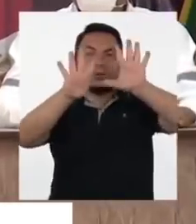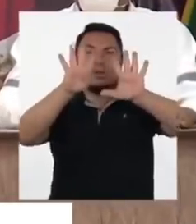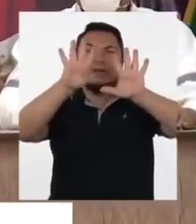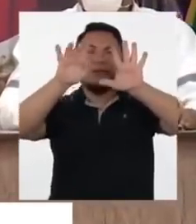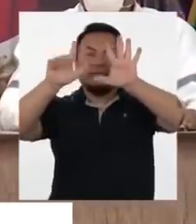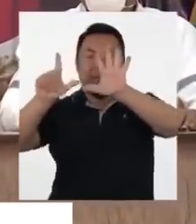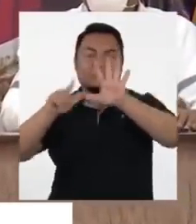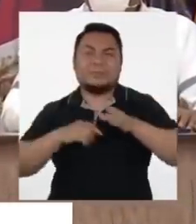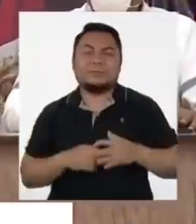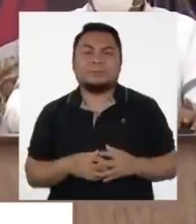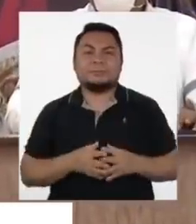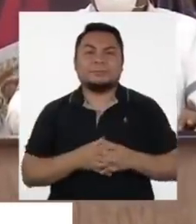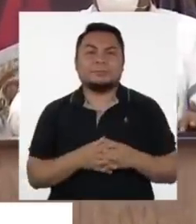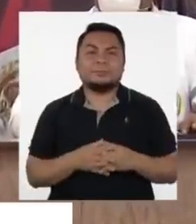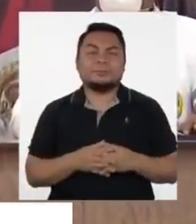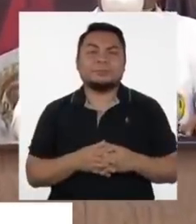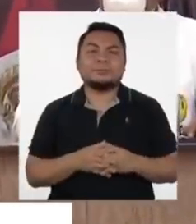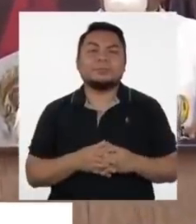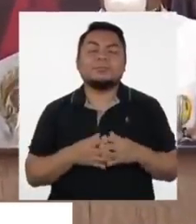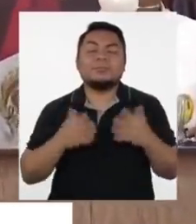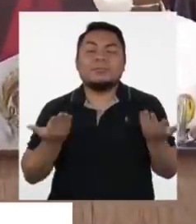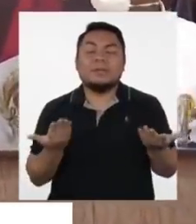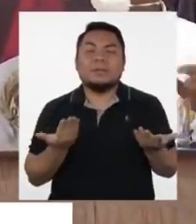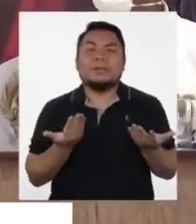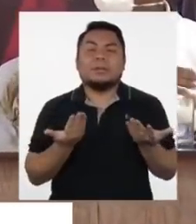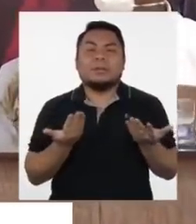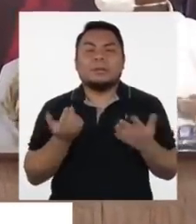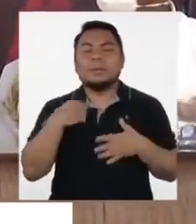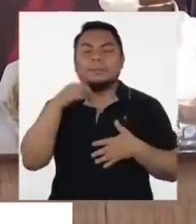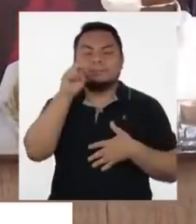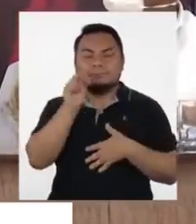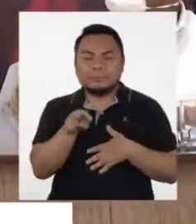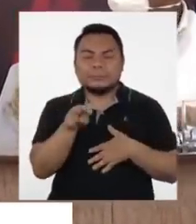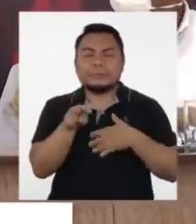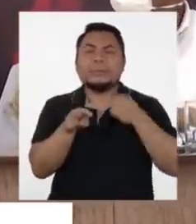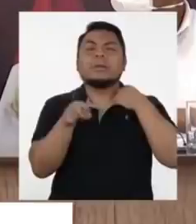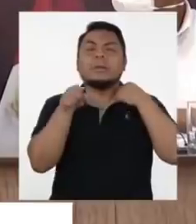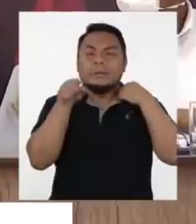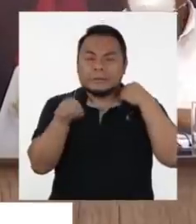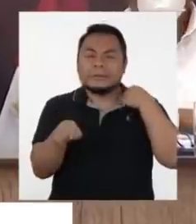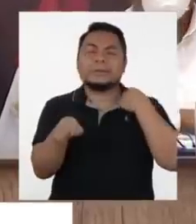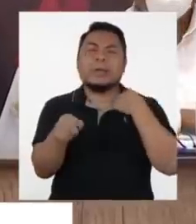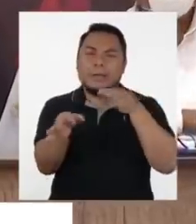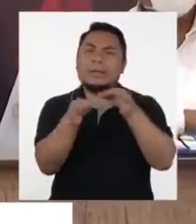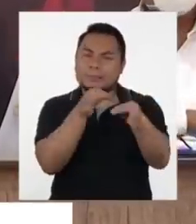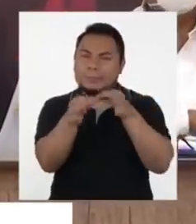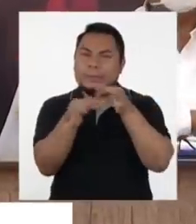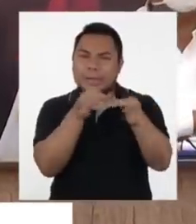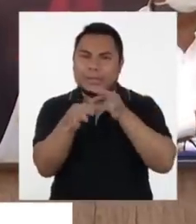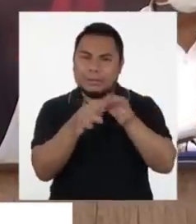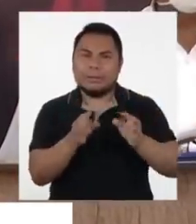5.897 aquí me dejarlo dar una pequeña implicación